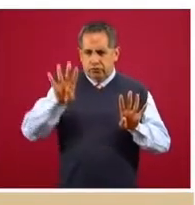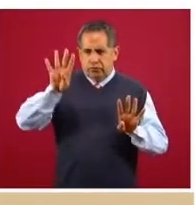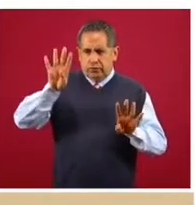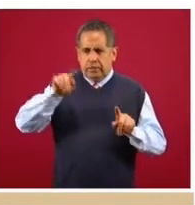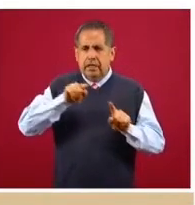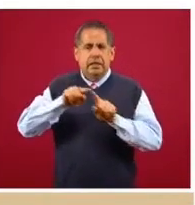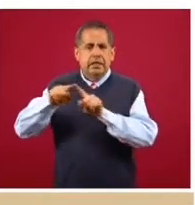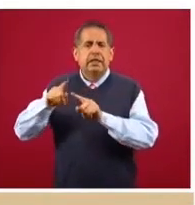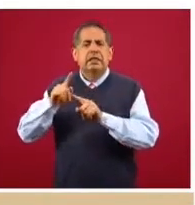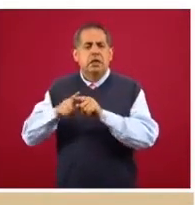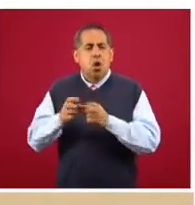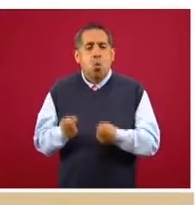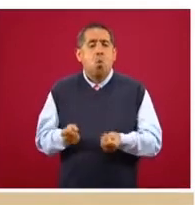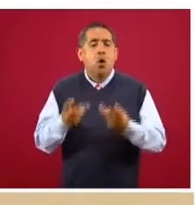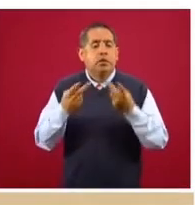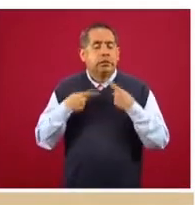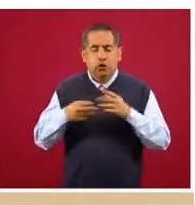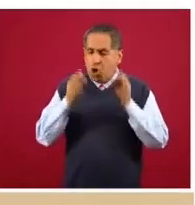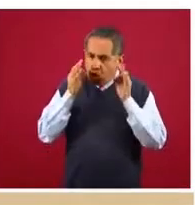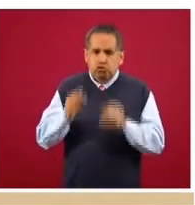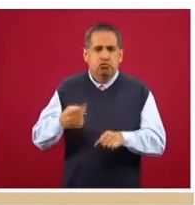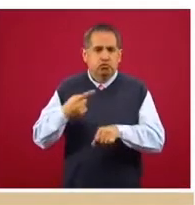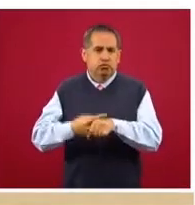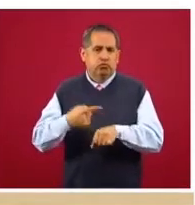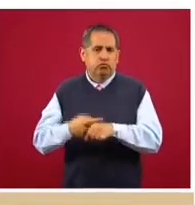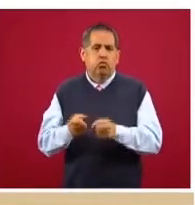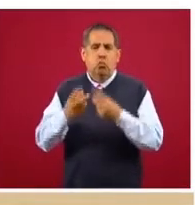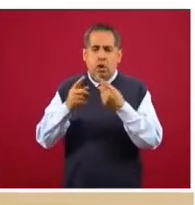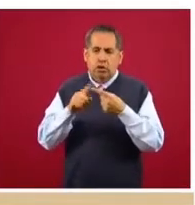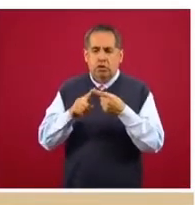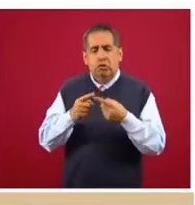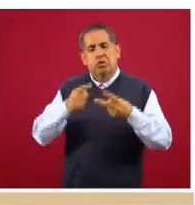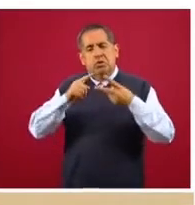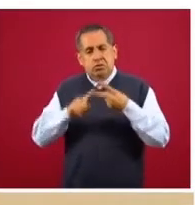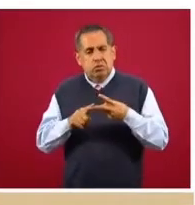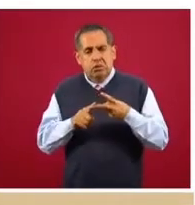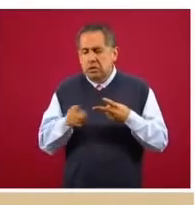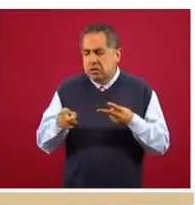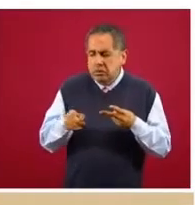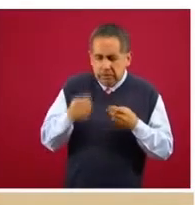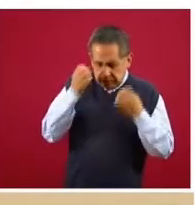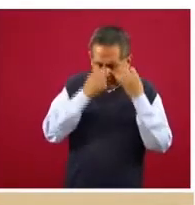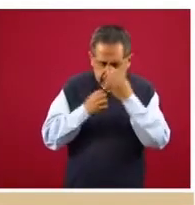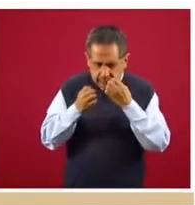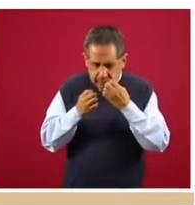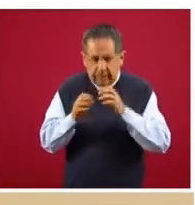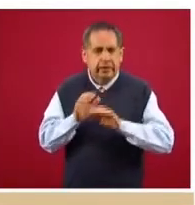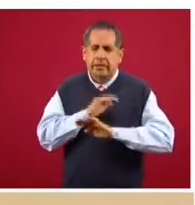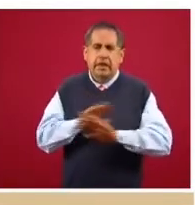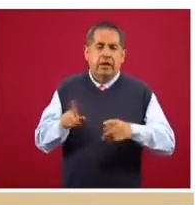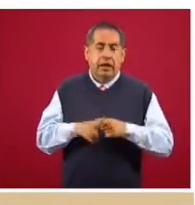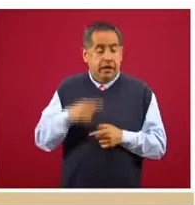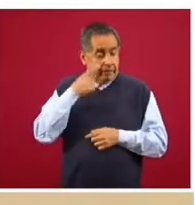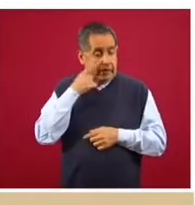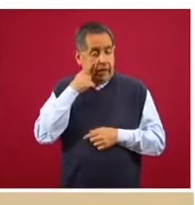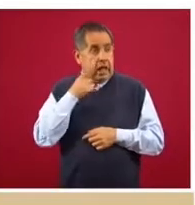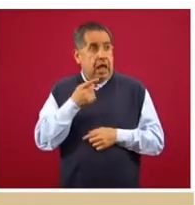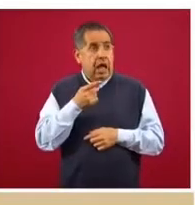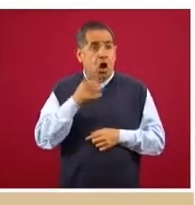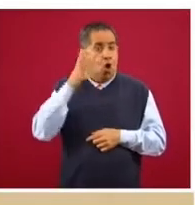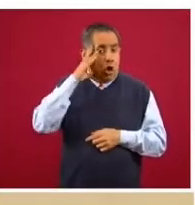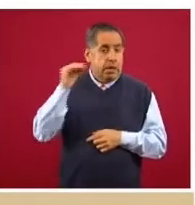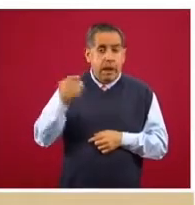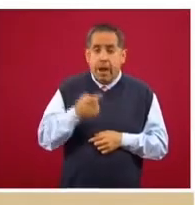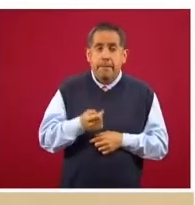casos confirmados, aún pendientes de resultados, y aquellos que ya salieron negativos. Veamos cómo Colima inició con sus primeros casos en la